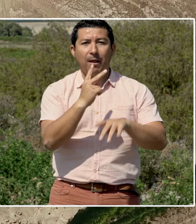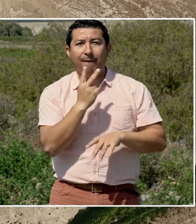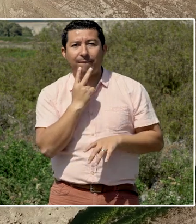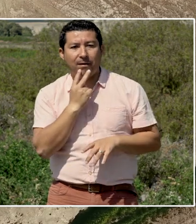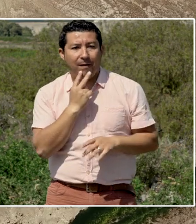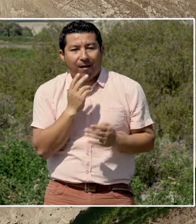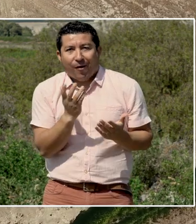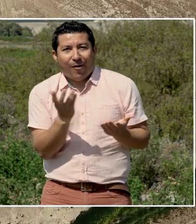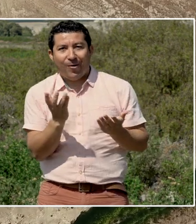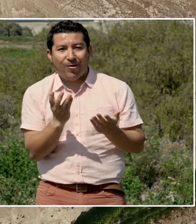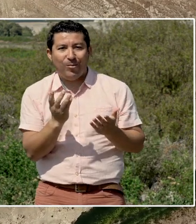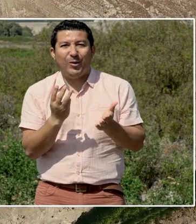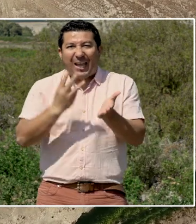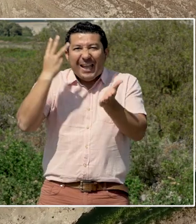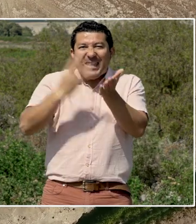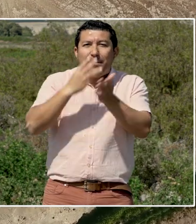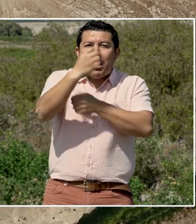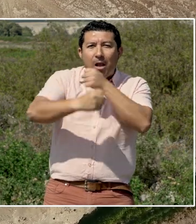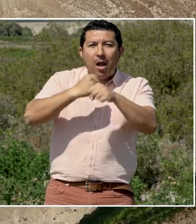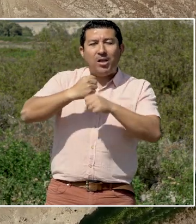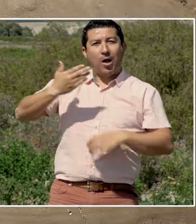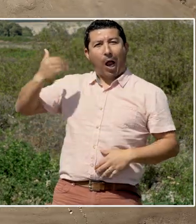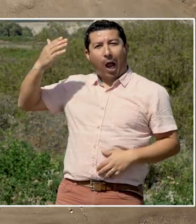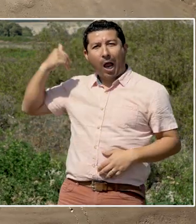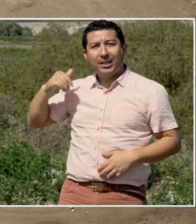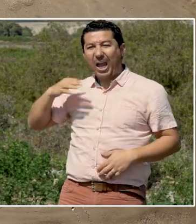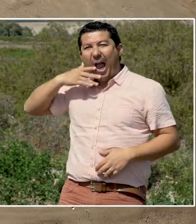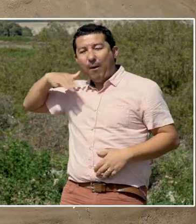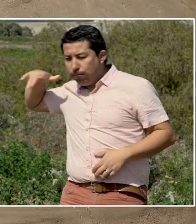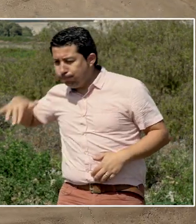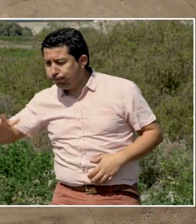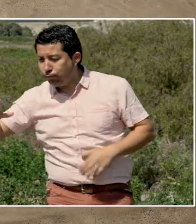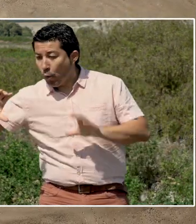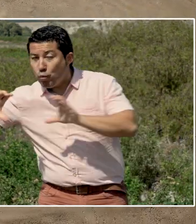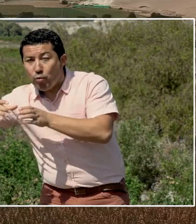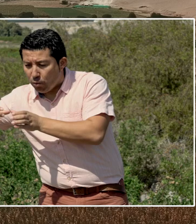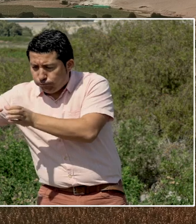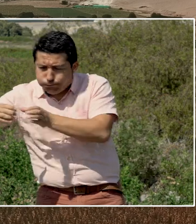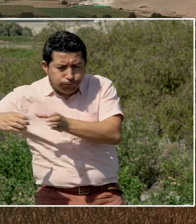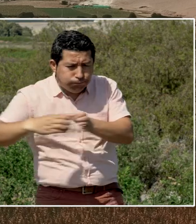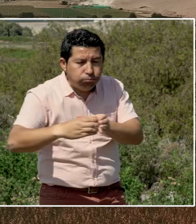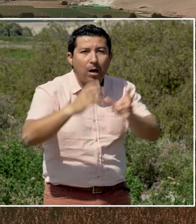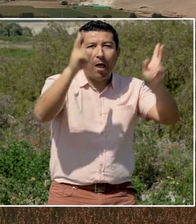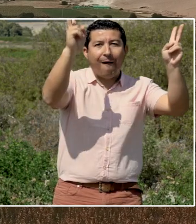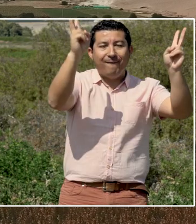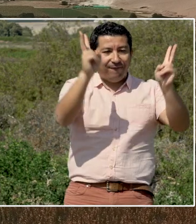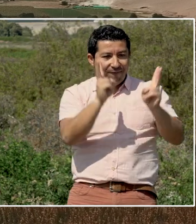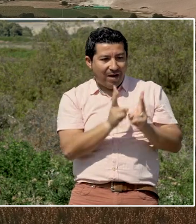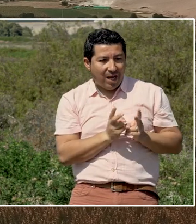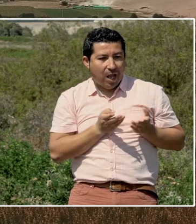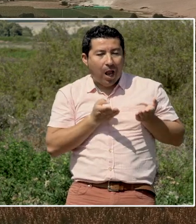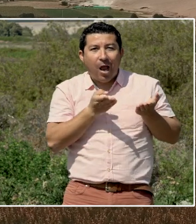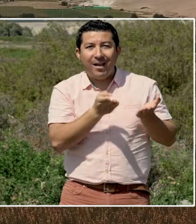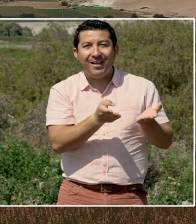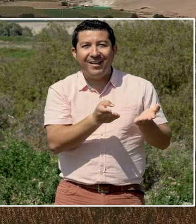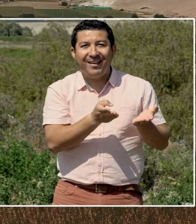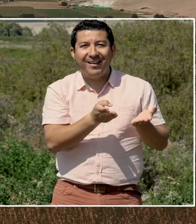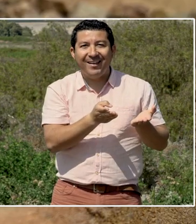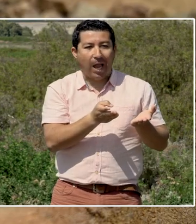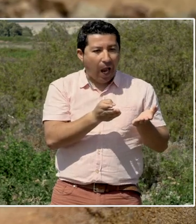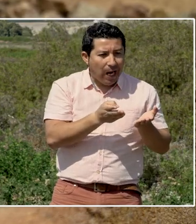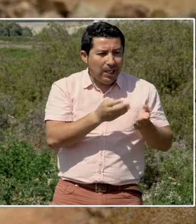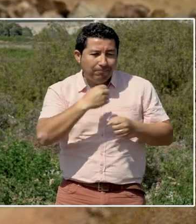ya que hace tres mil años atrás las poblaciones costeras apostaron por adentrarse hacia los valles